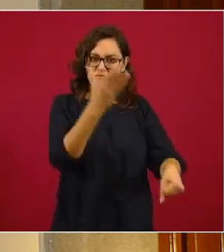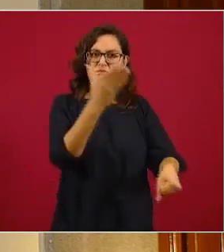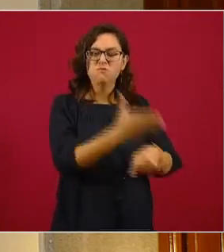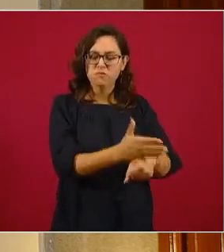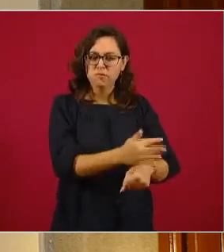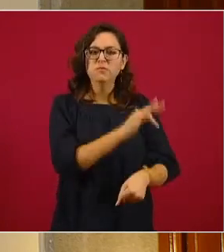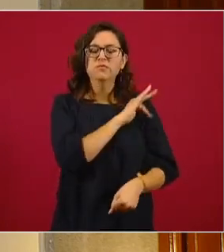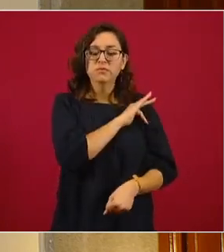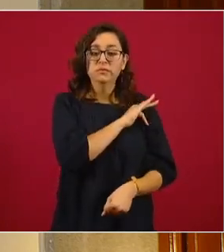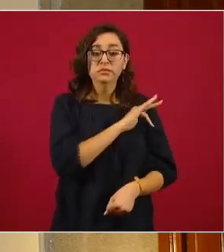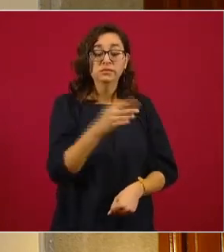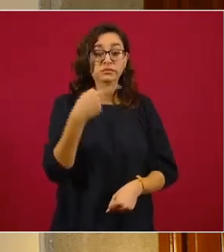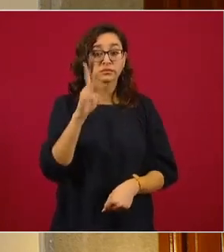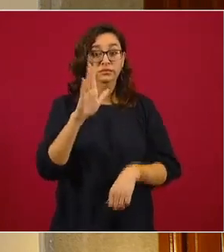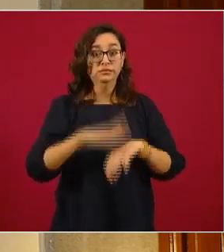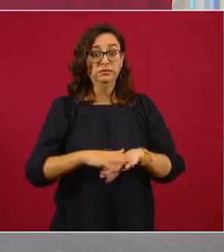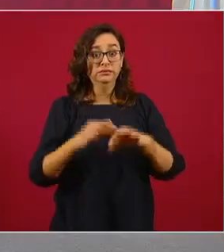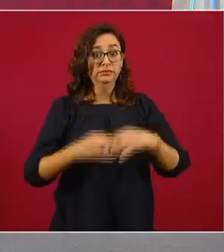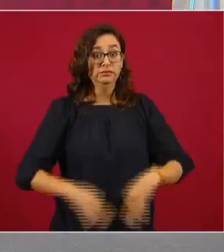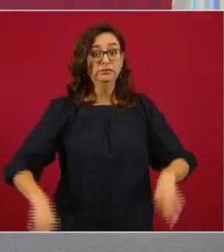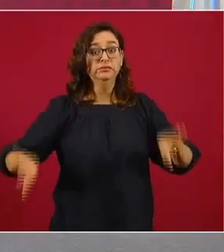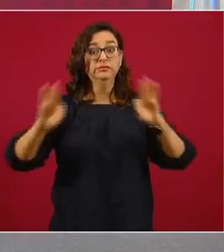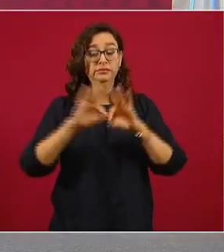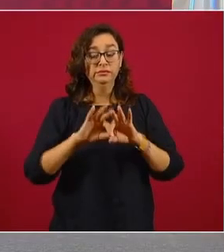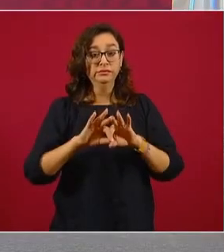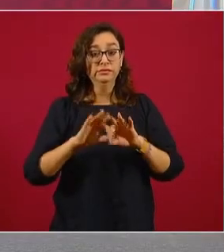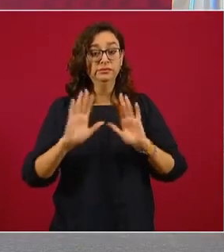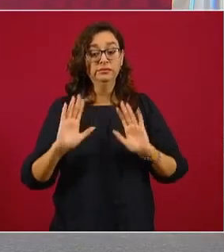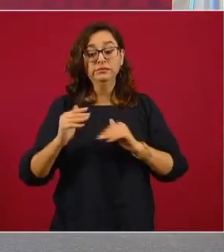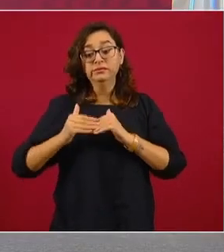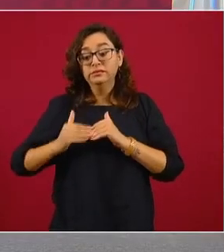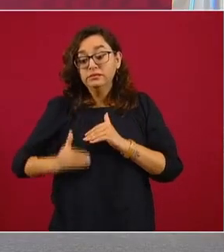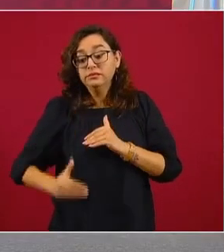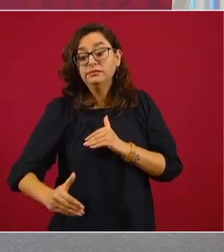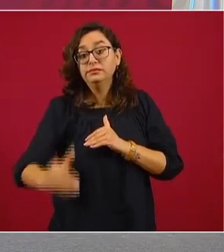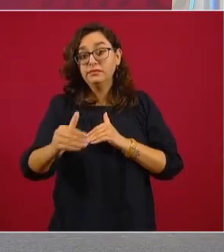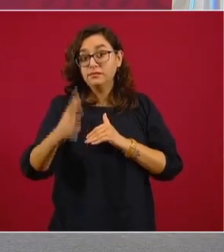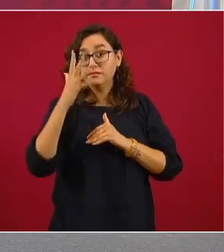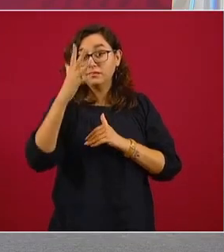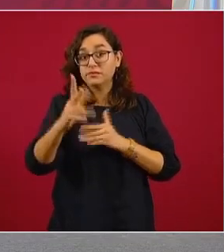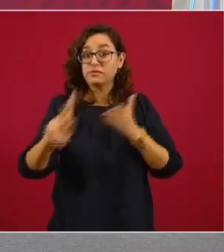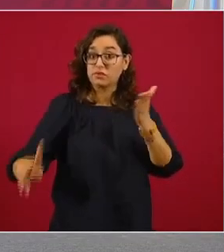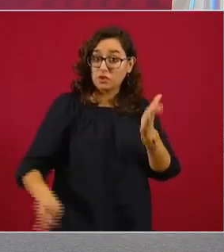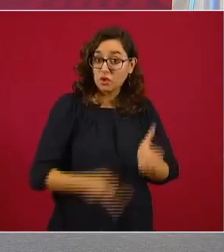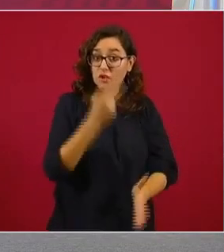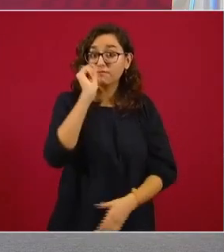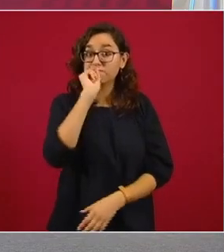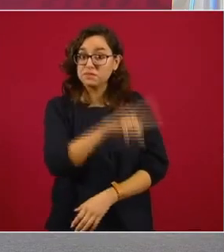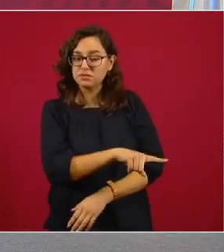lo fundamental es evitar los delitos del porvenir.